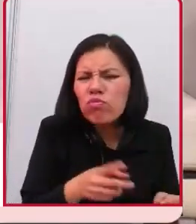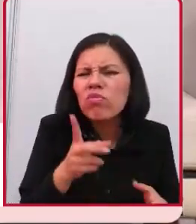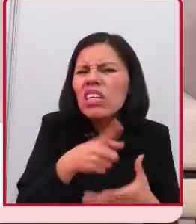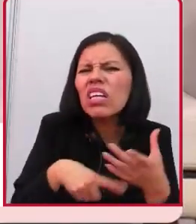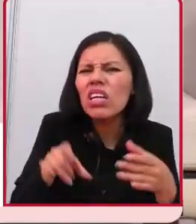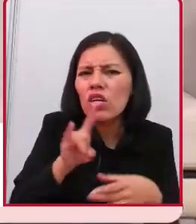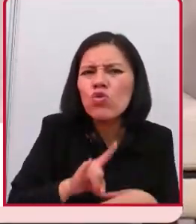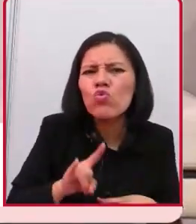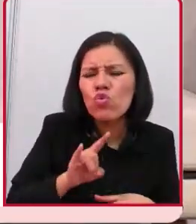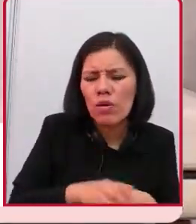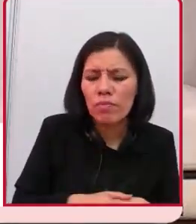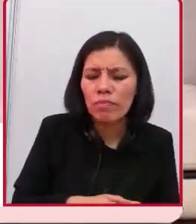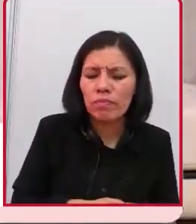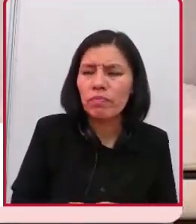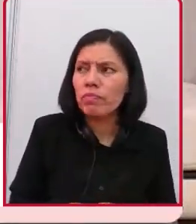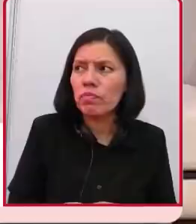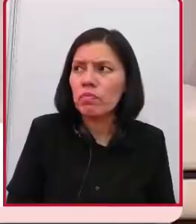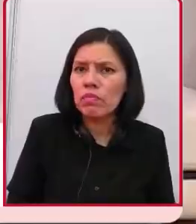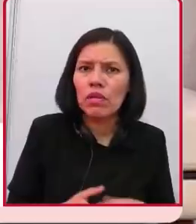mole?